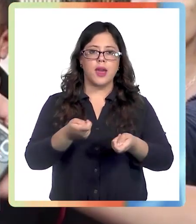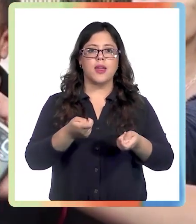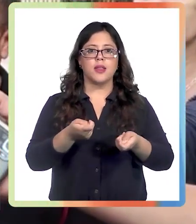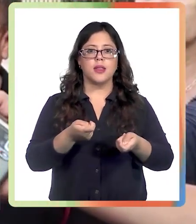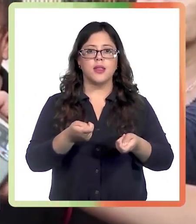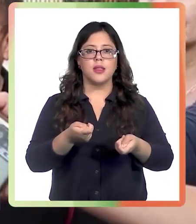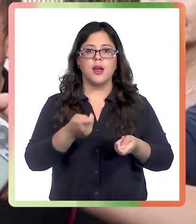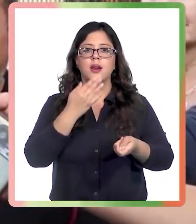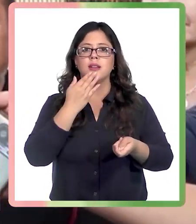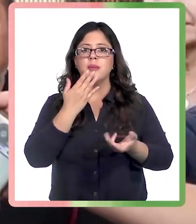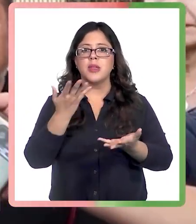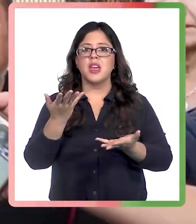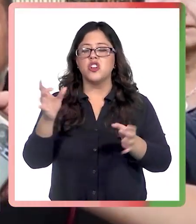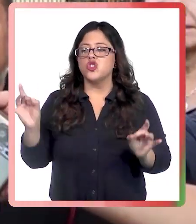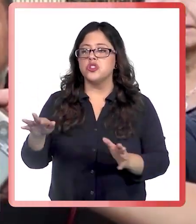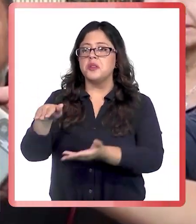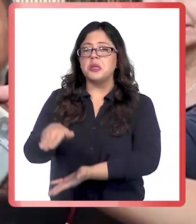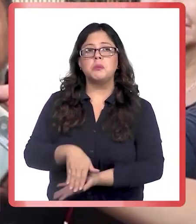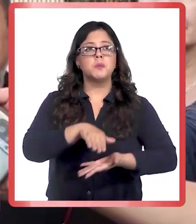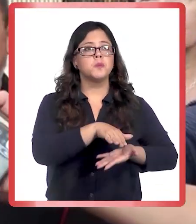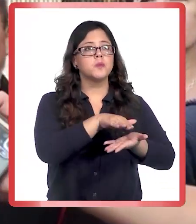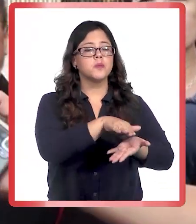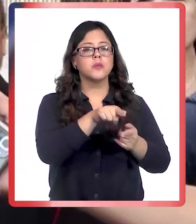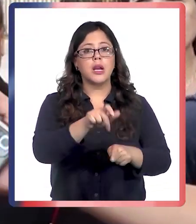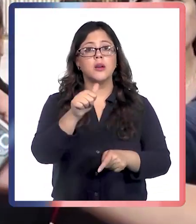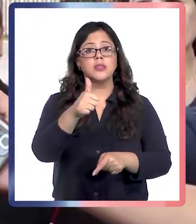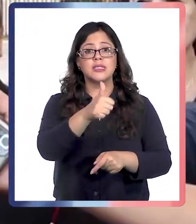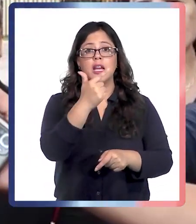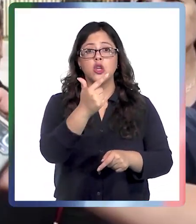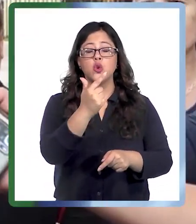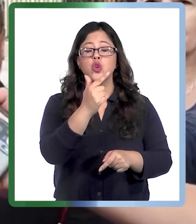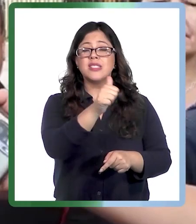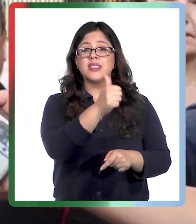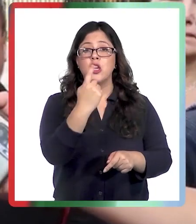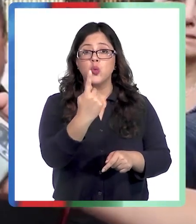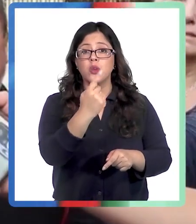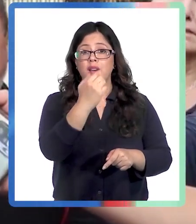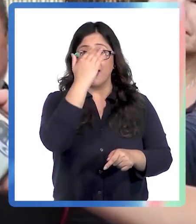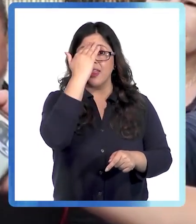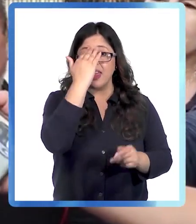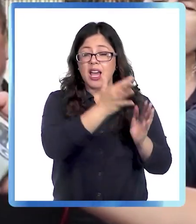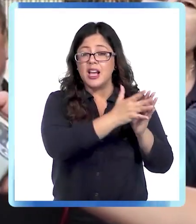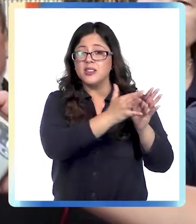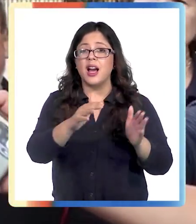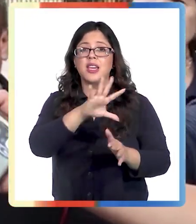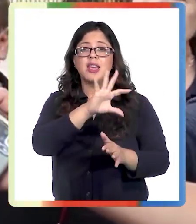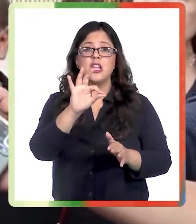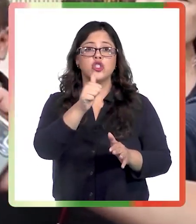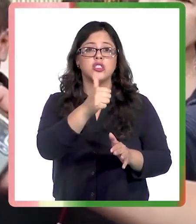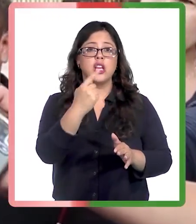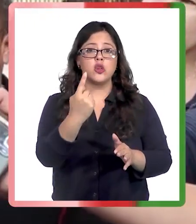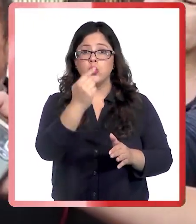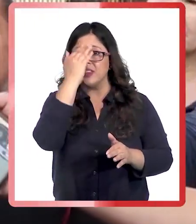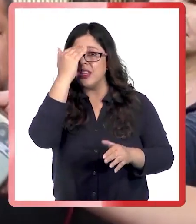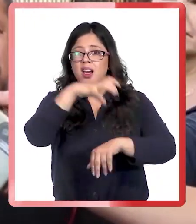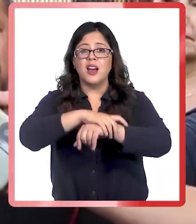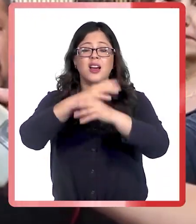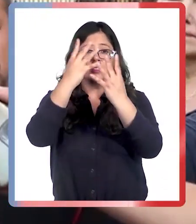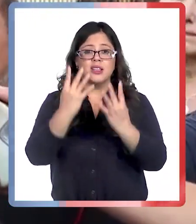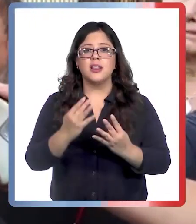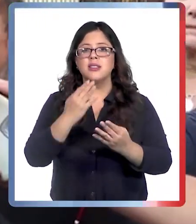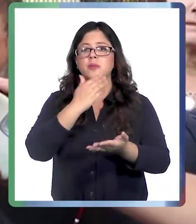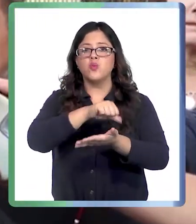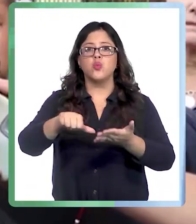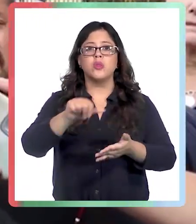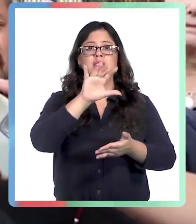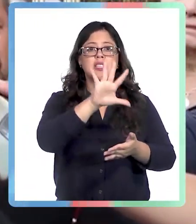acopiado, o inclusive el porte, van entre los 61 días hasta los 561 días de cárcel, y con multas que van entre